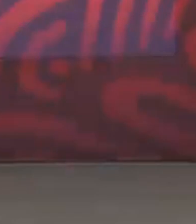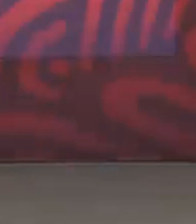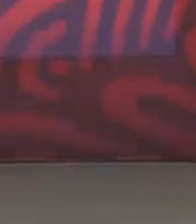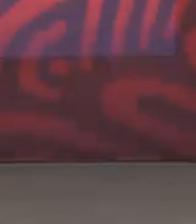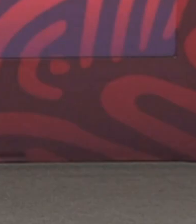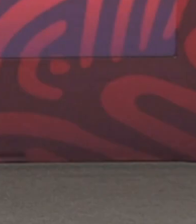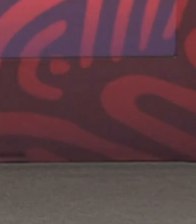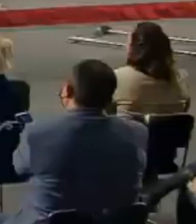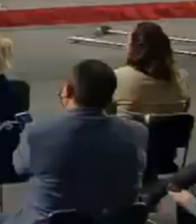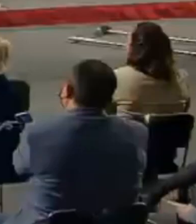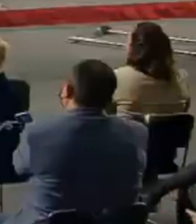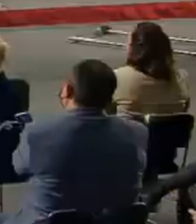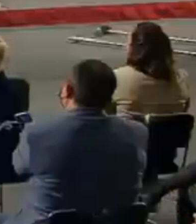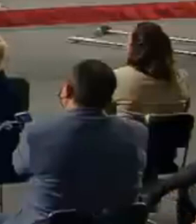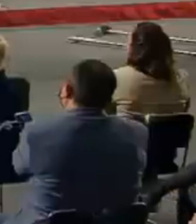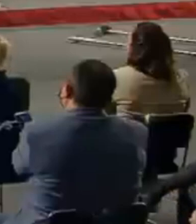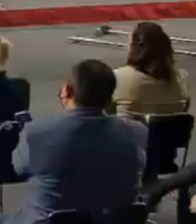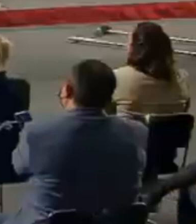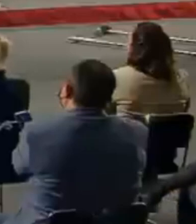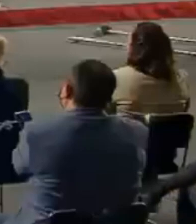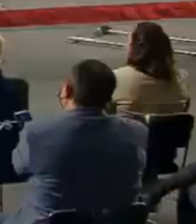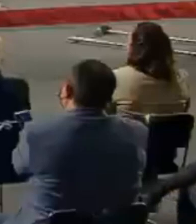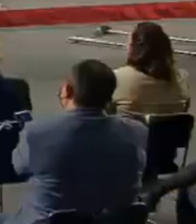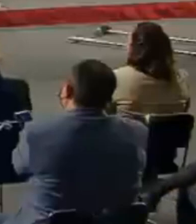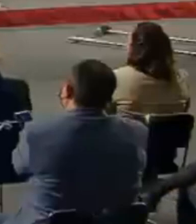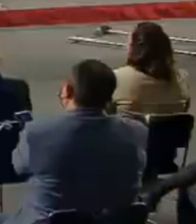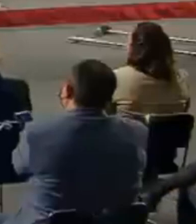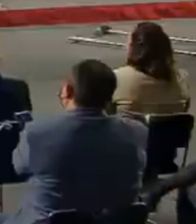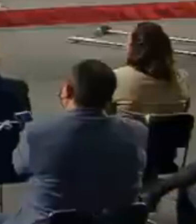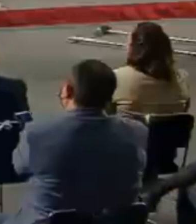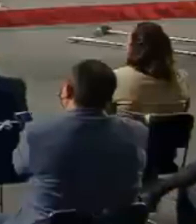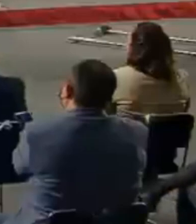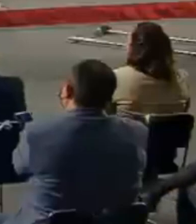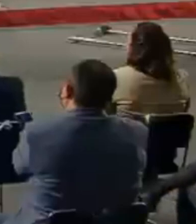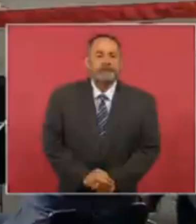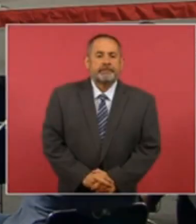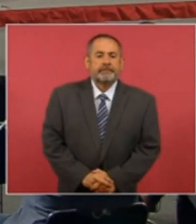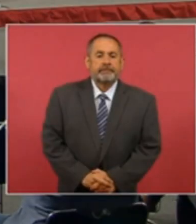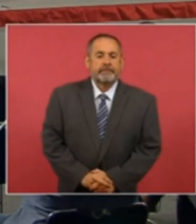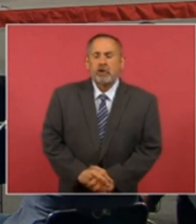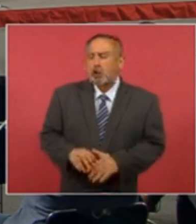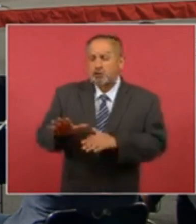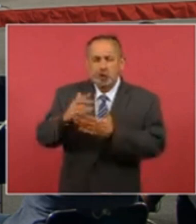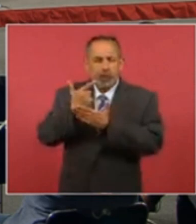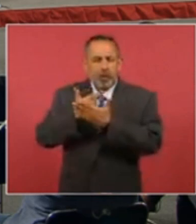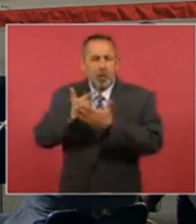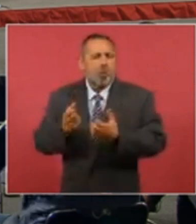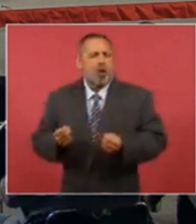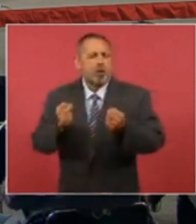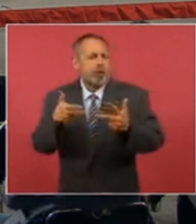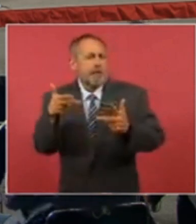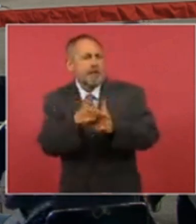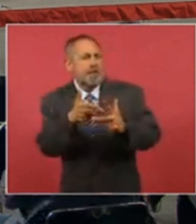la información sobre homicidios nos ha costado mucho